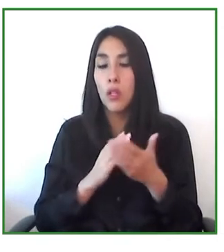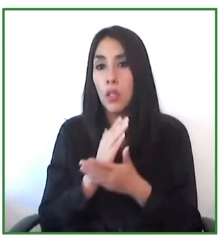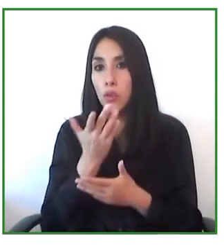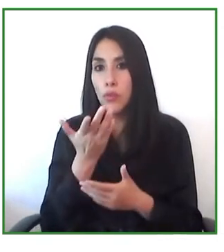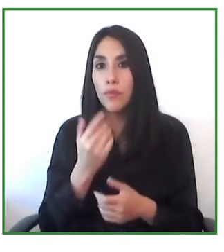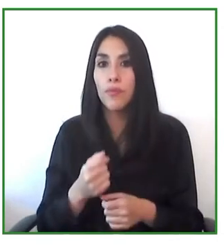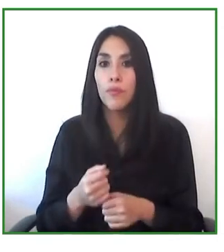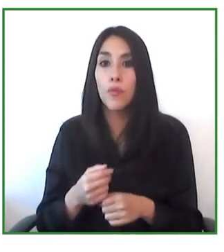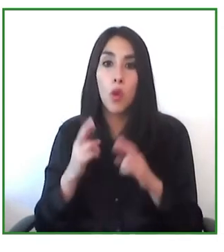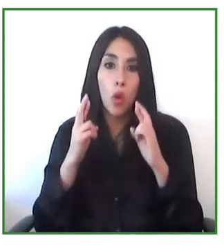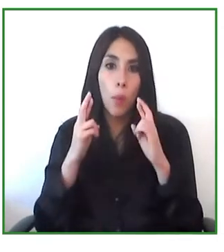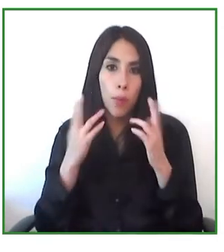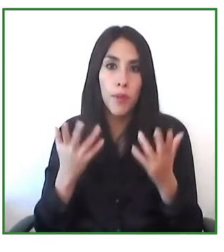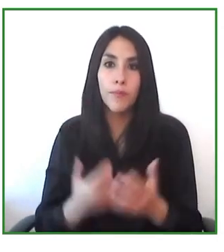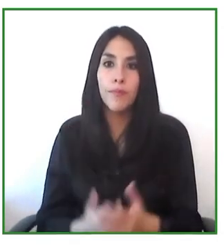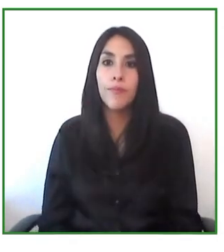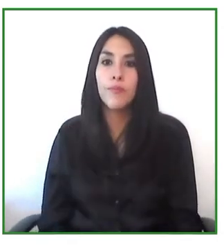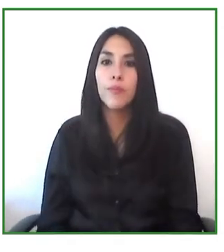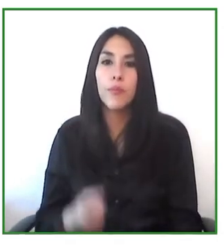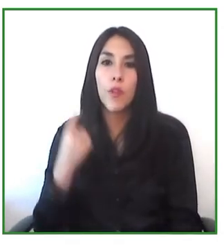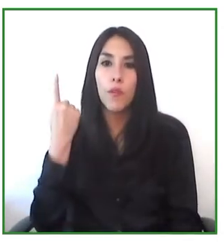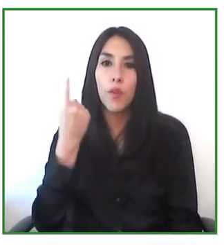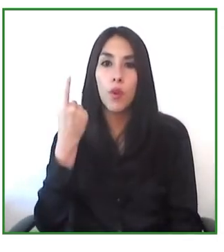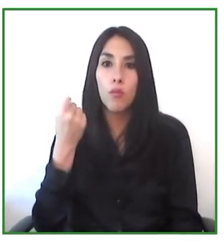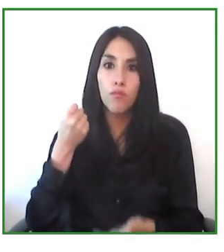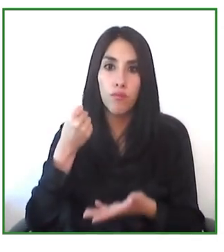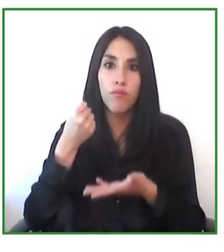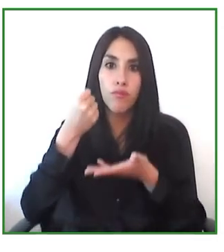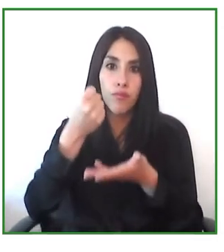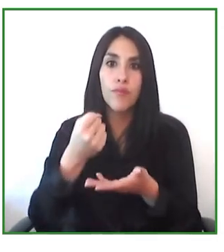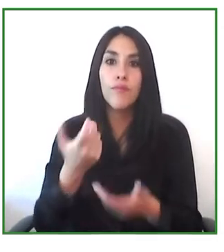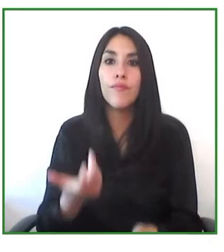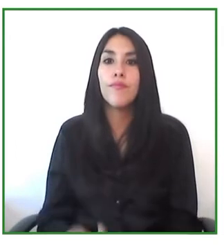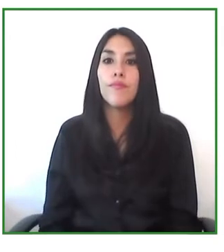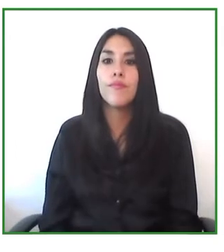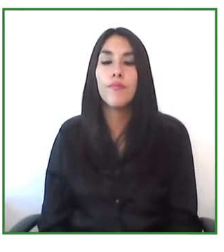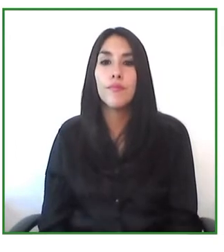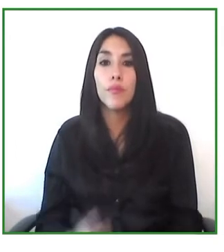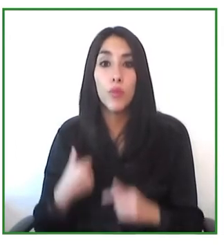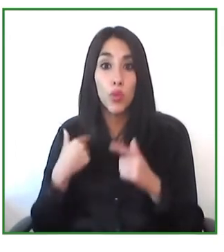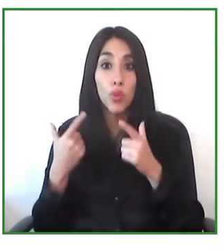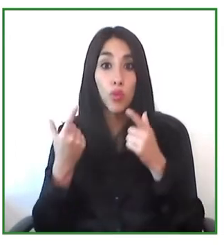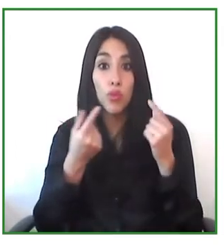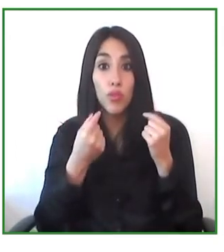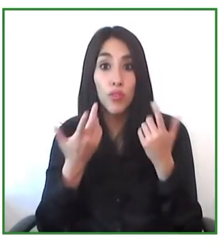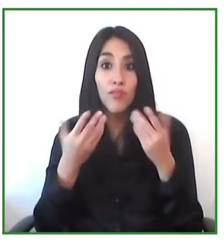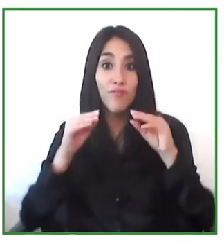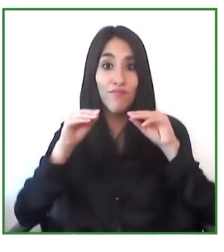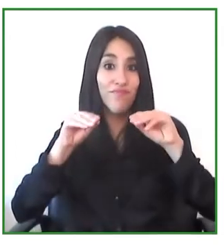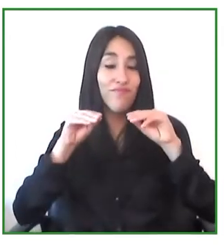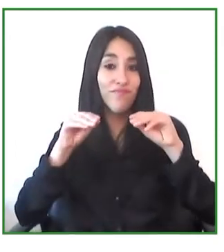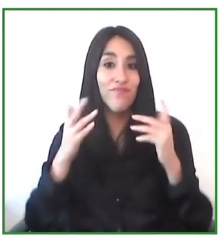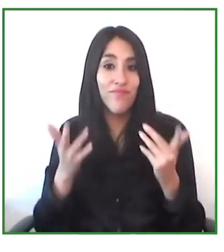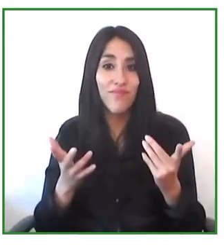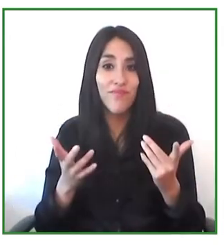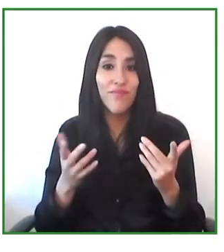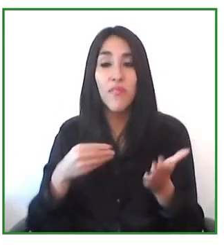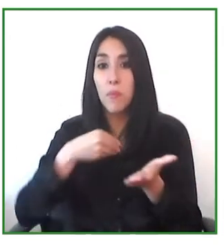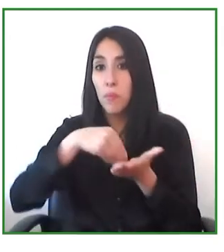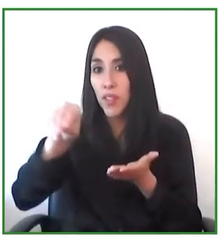autofinanciarse. Pues a lo mejor, no sé, estableciendo formación que pudiese ser pagada y que ese dinero fuese para